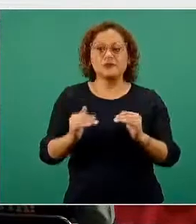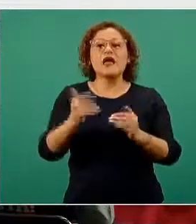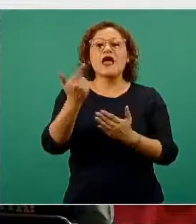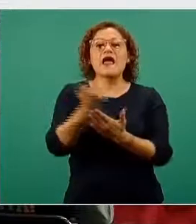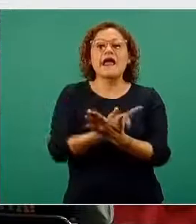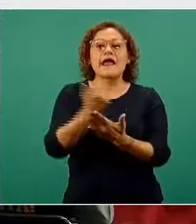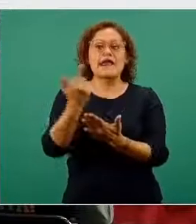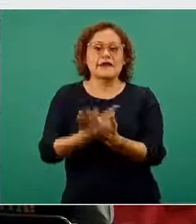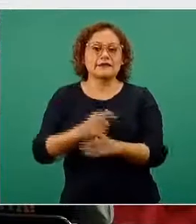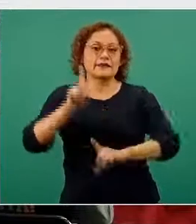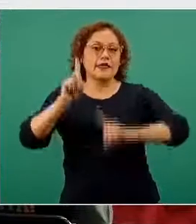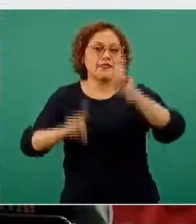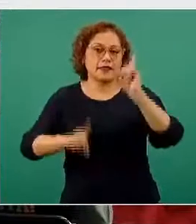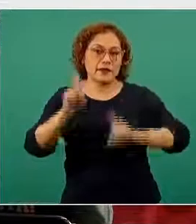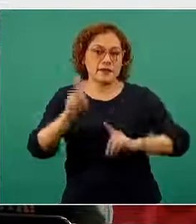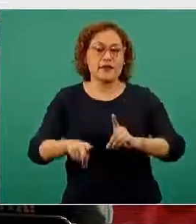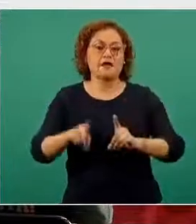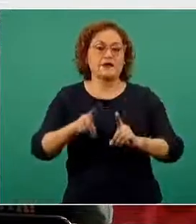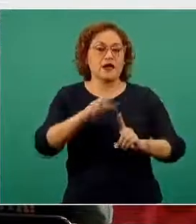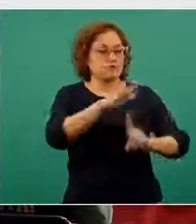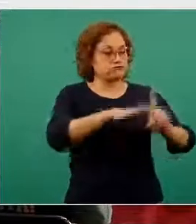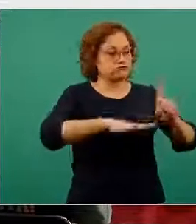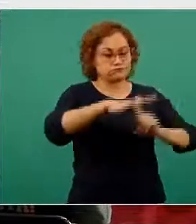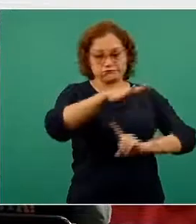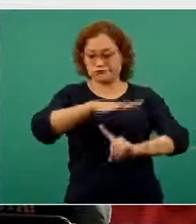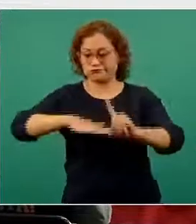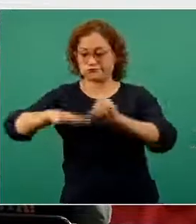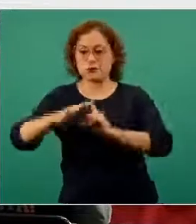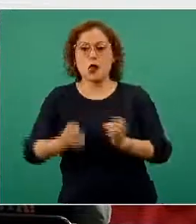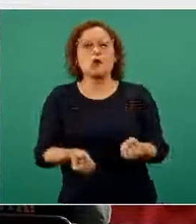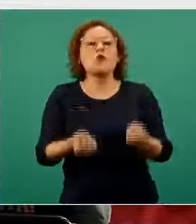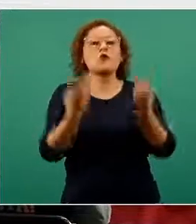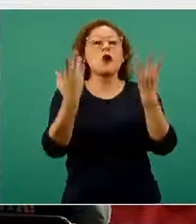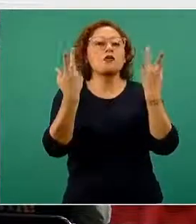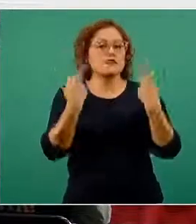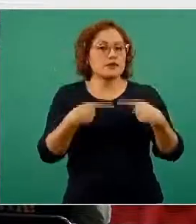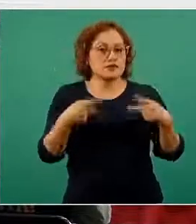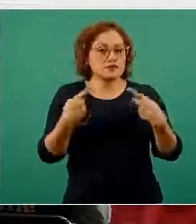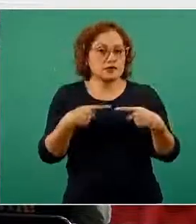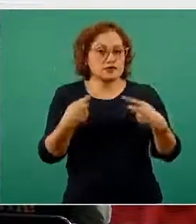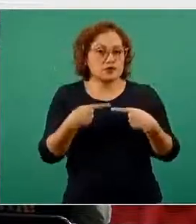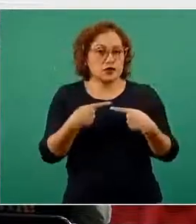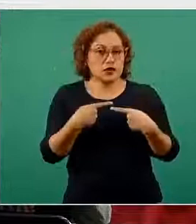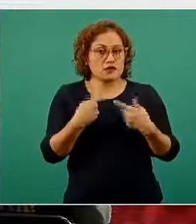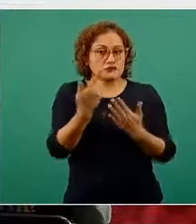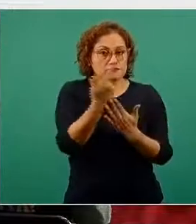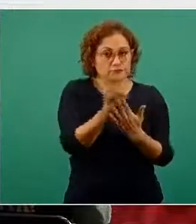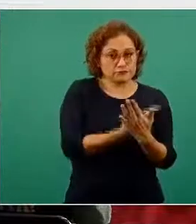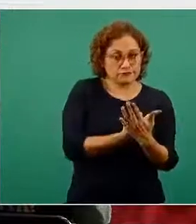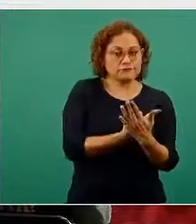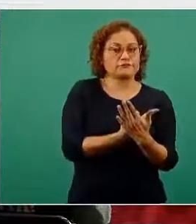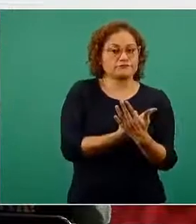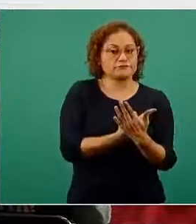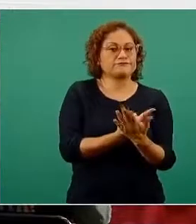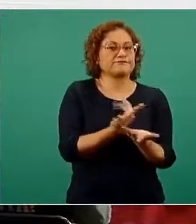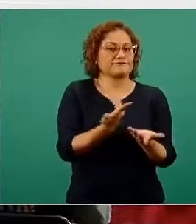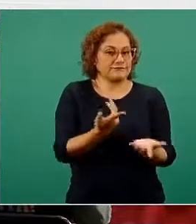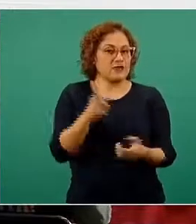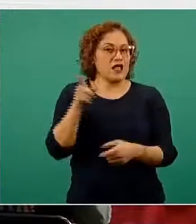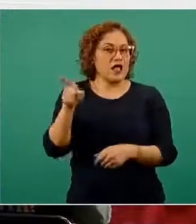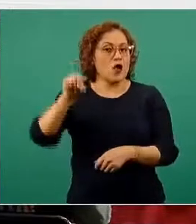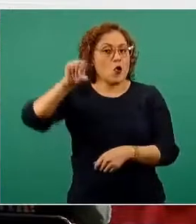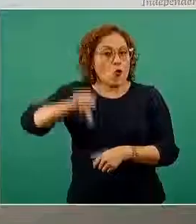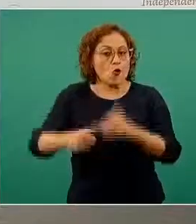vacunar, y cada entidad federativa tiene distinta cantidad de personas por vacunar. La maestra Delfina presentaba esos detalles